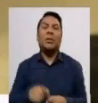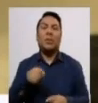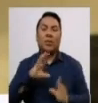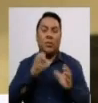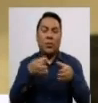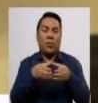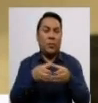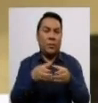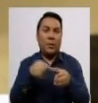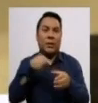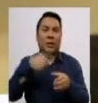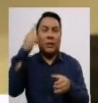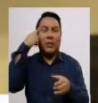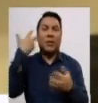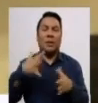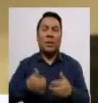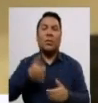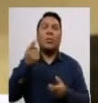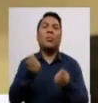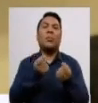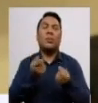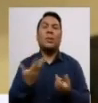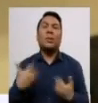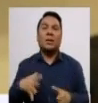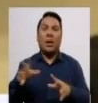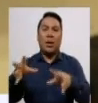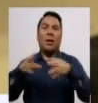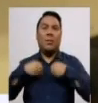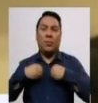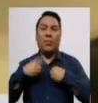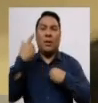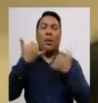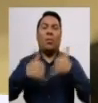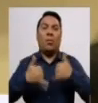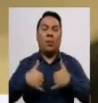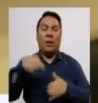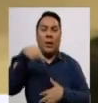es el que obtuvo la sede para el Perú, ¿no?